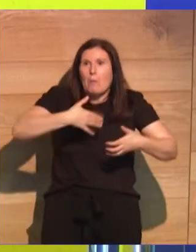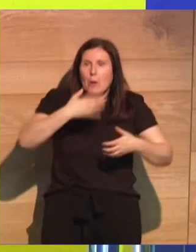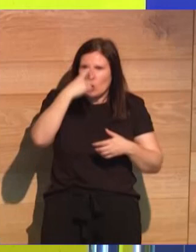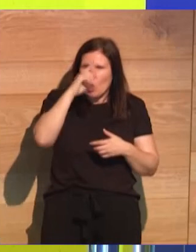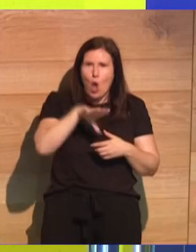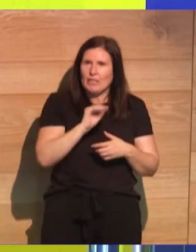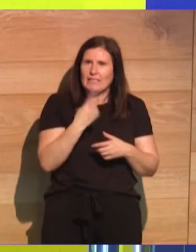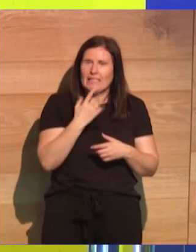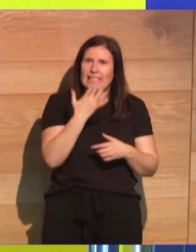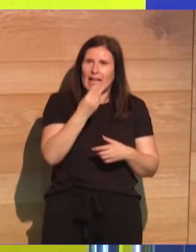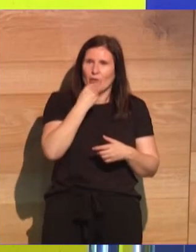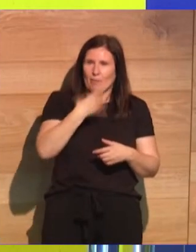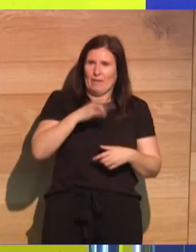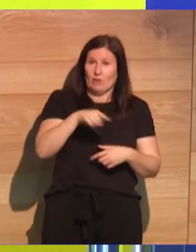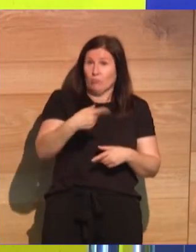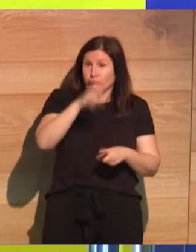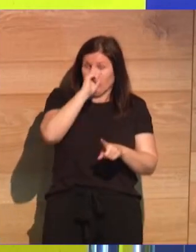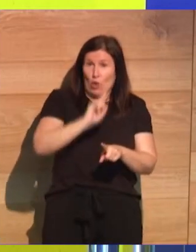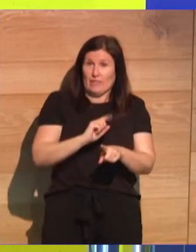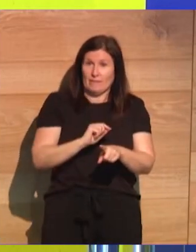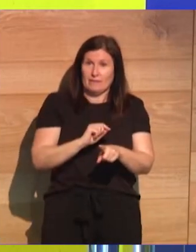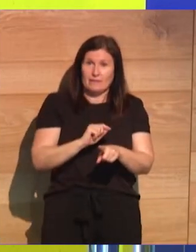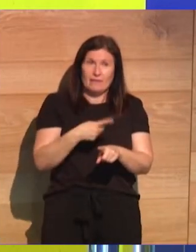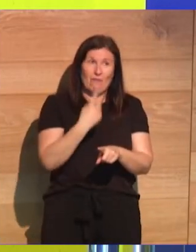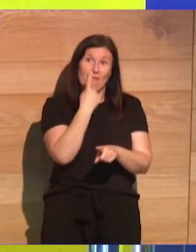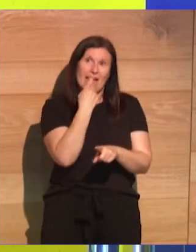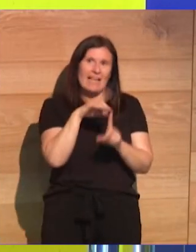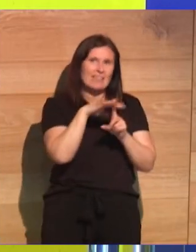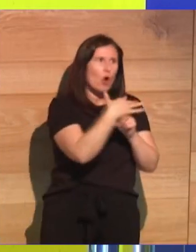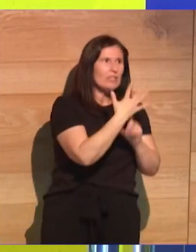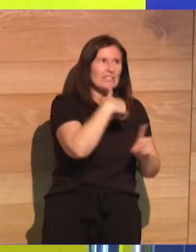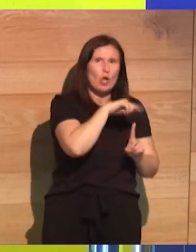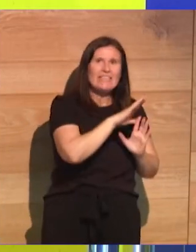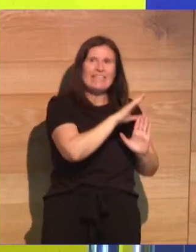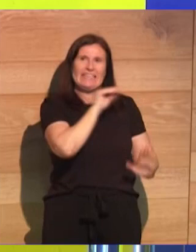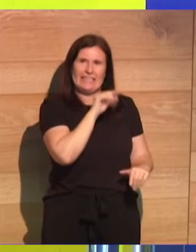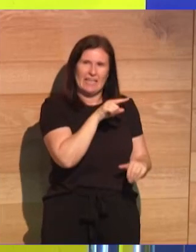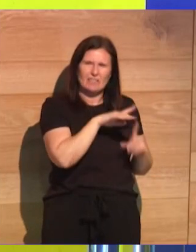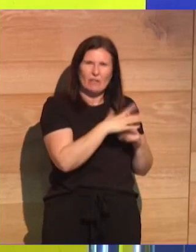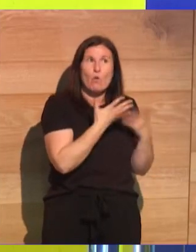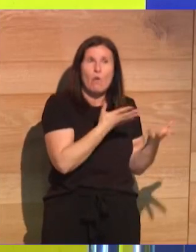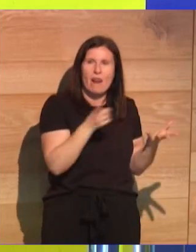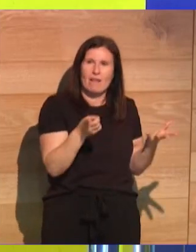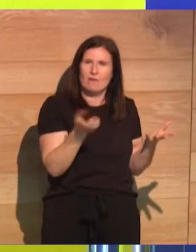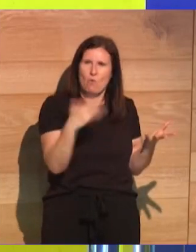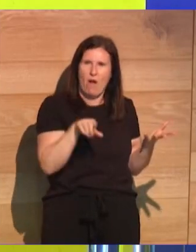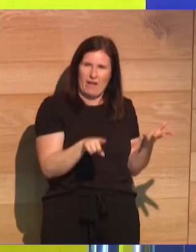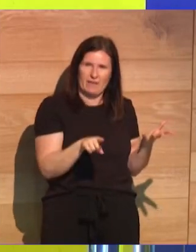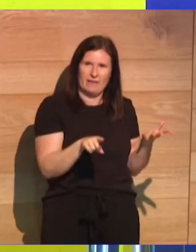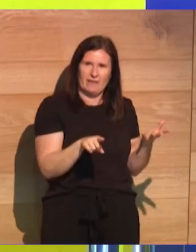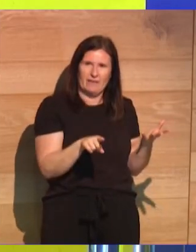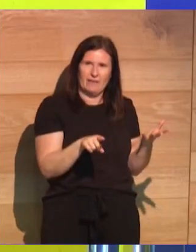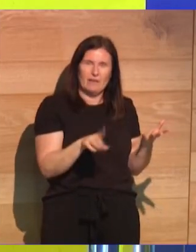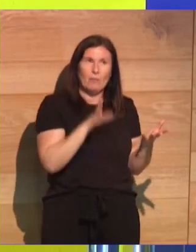cristales. Luego, esa visión, esa falta de contexto, ese entender la situación, es lo que nos lleva